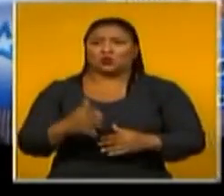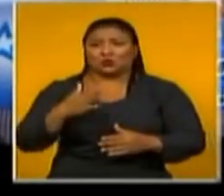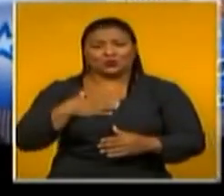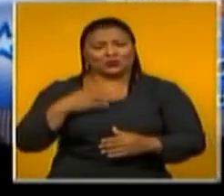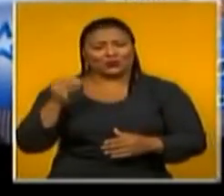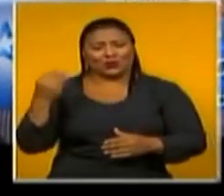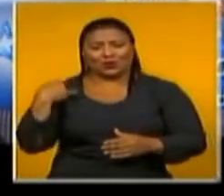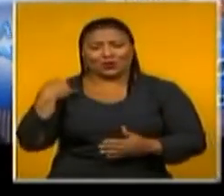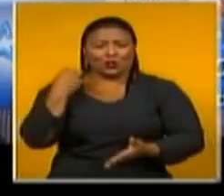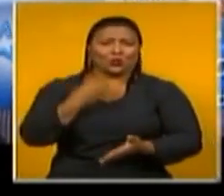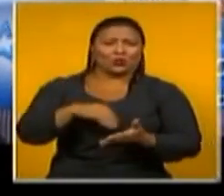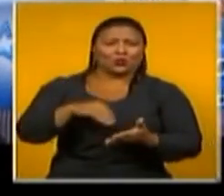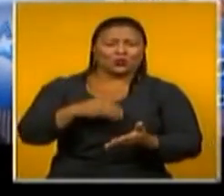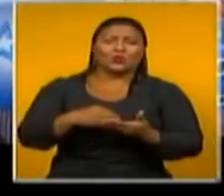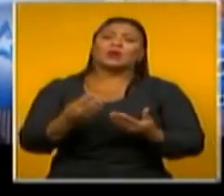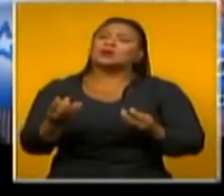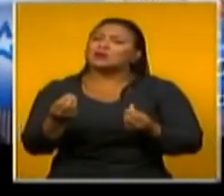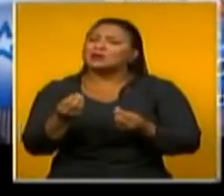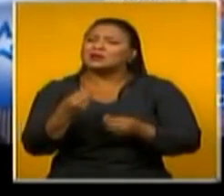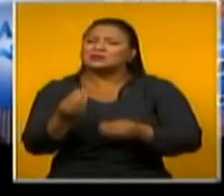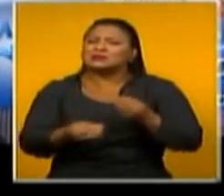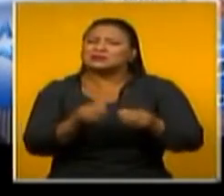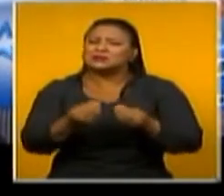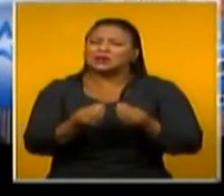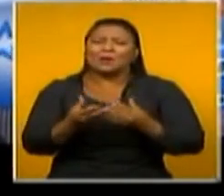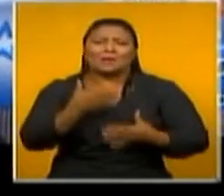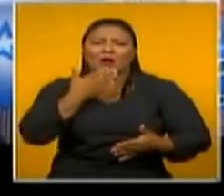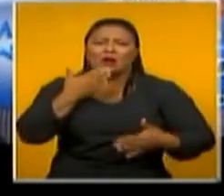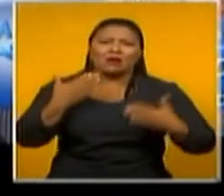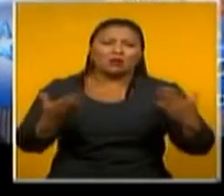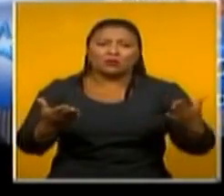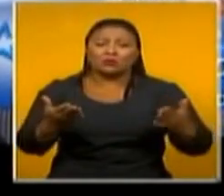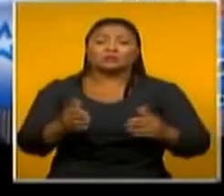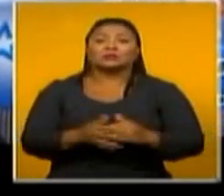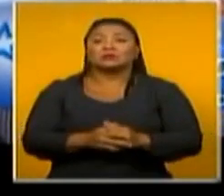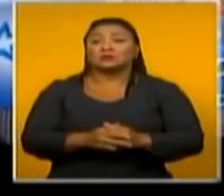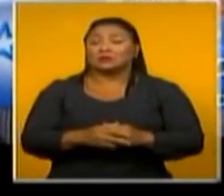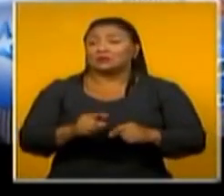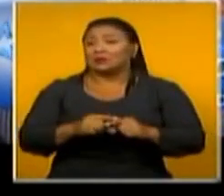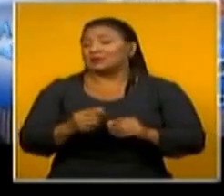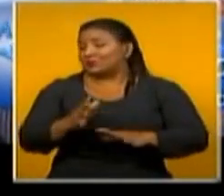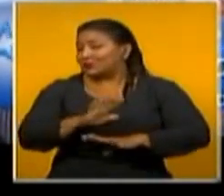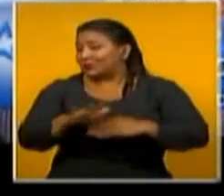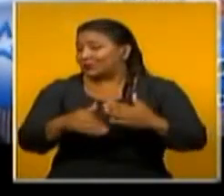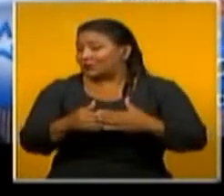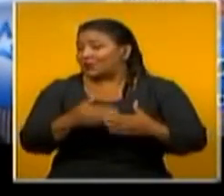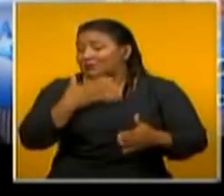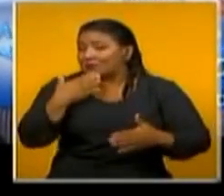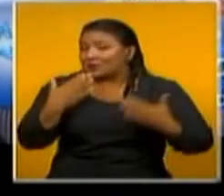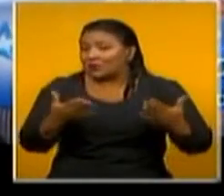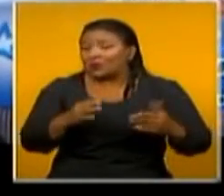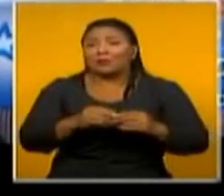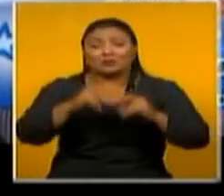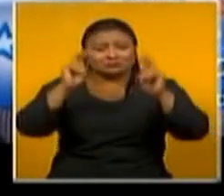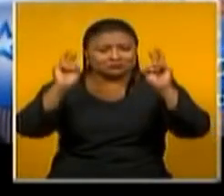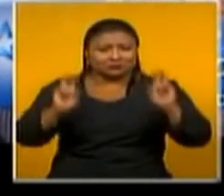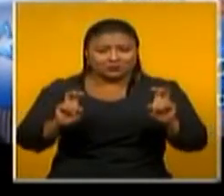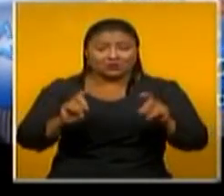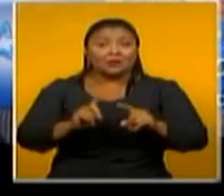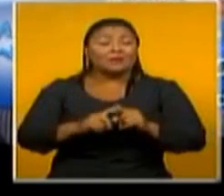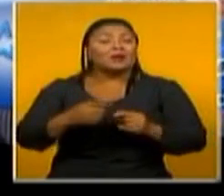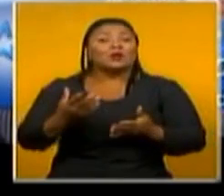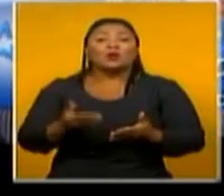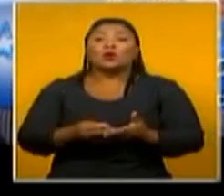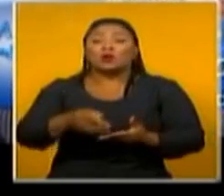duda tampoco de que con ese dinero se pudieron hacer las cosas mucho mejor de lo que se han hecho. Ese es un tema, ¿no es cierto? Pero la